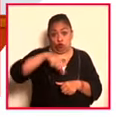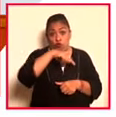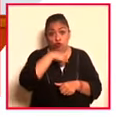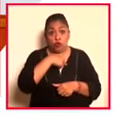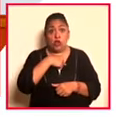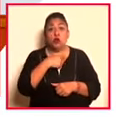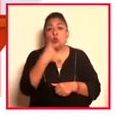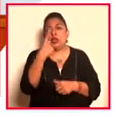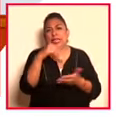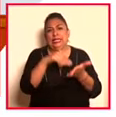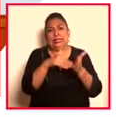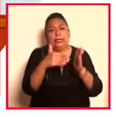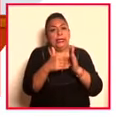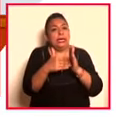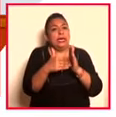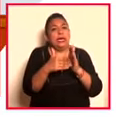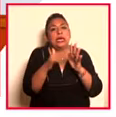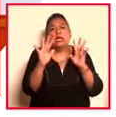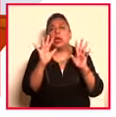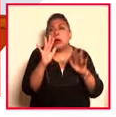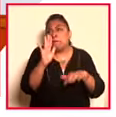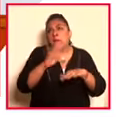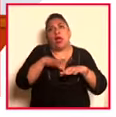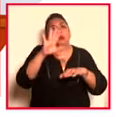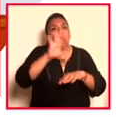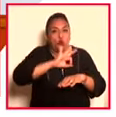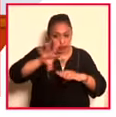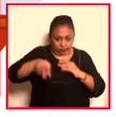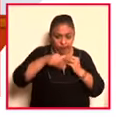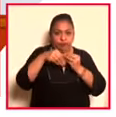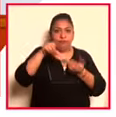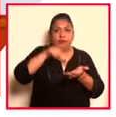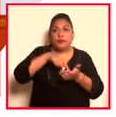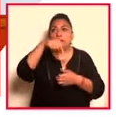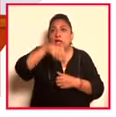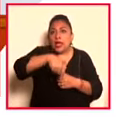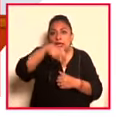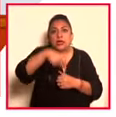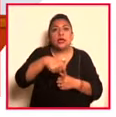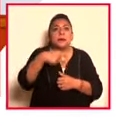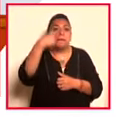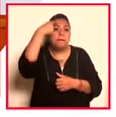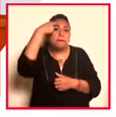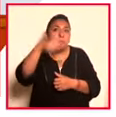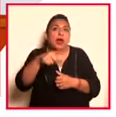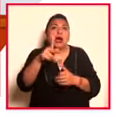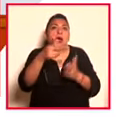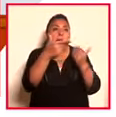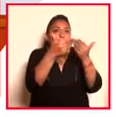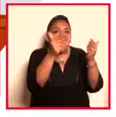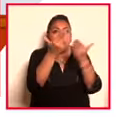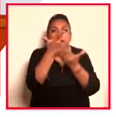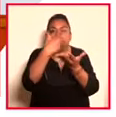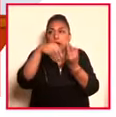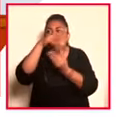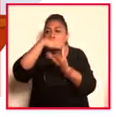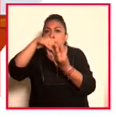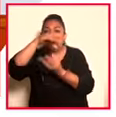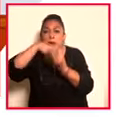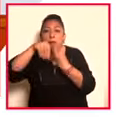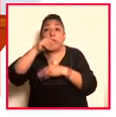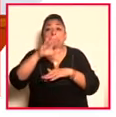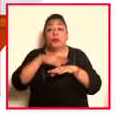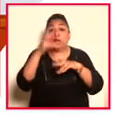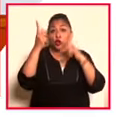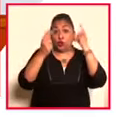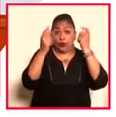las estrategias más que puedan existir acá como medida de reactivación económica, porque el turismo